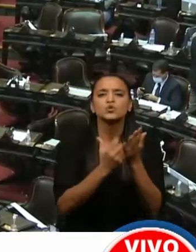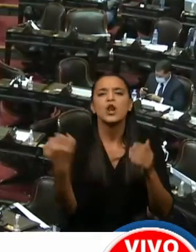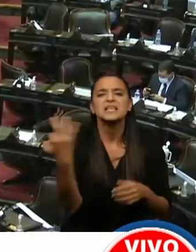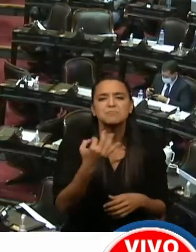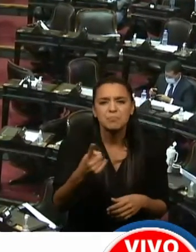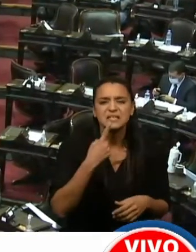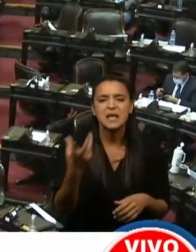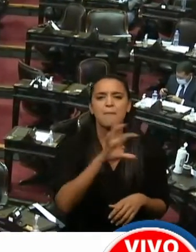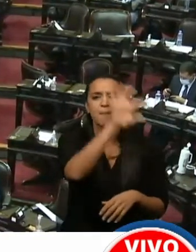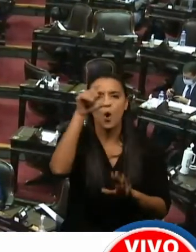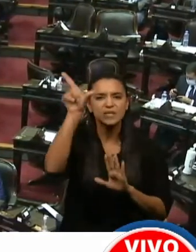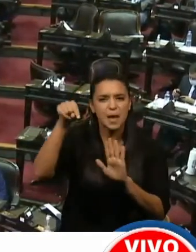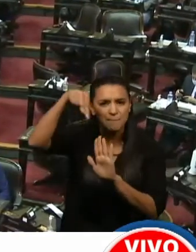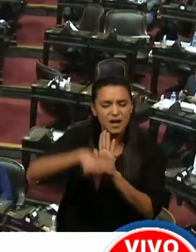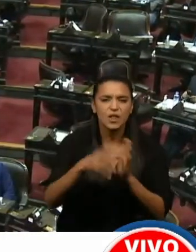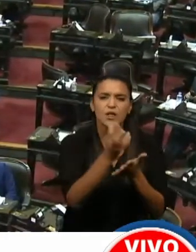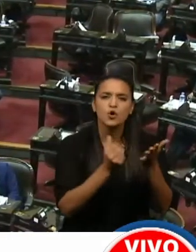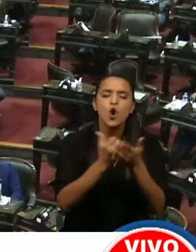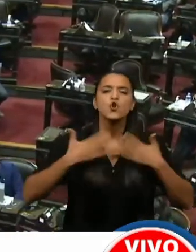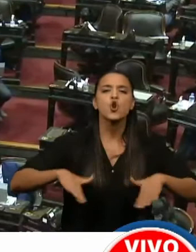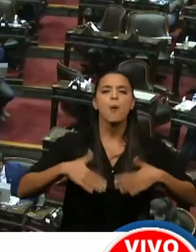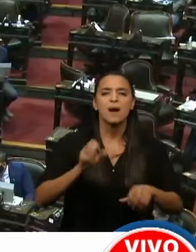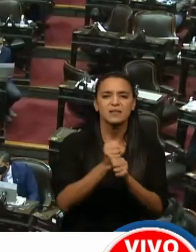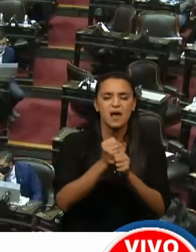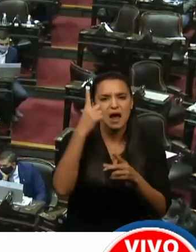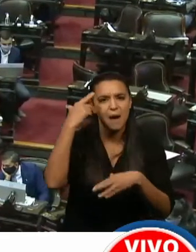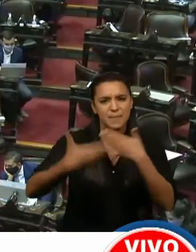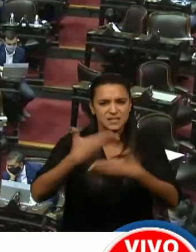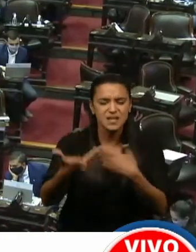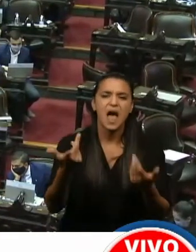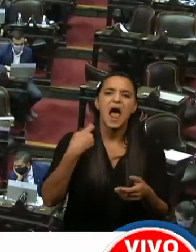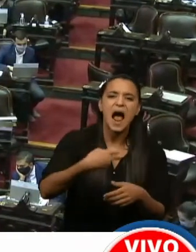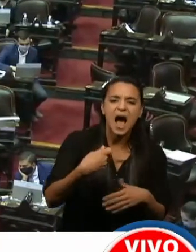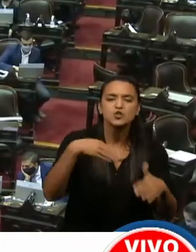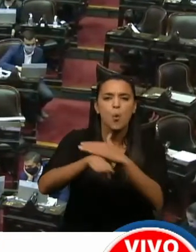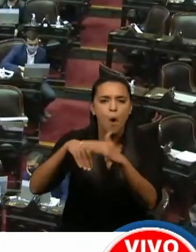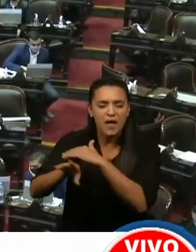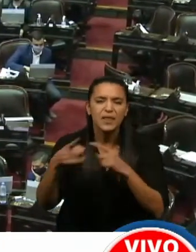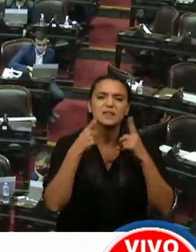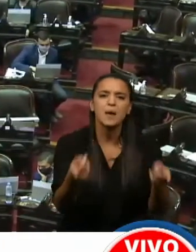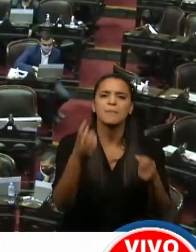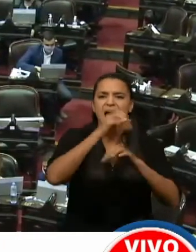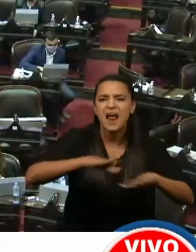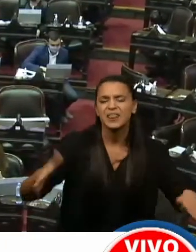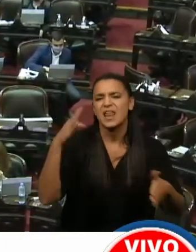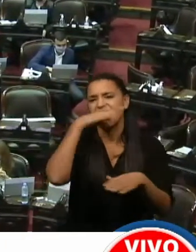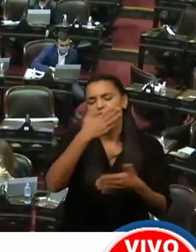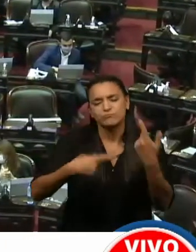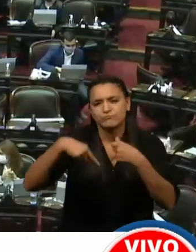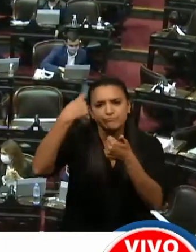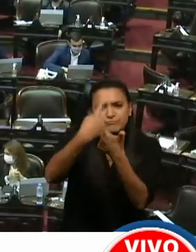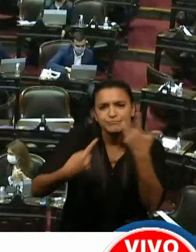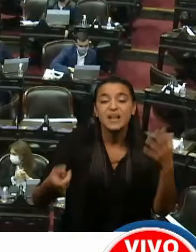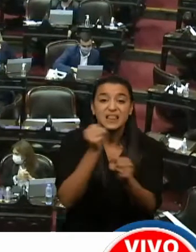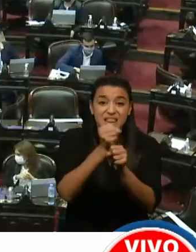para provincias patagónicas, deducciones para ropa de trabajo, equipamiento, capacitaciones, gasto de guardería, jardín, retroactivo a enero. Por lo tanto, los trabajadores